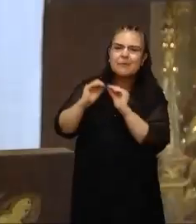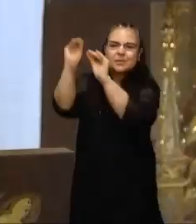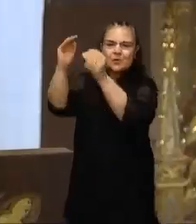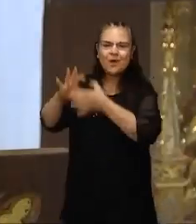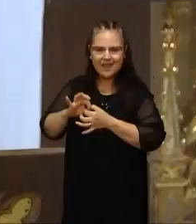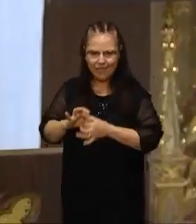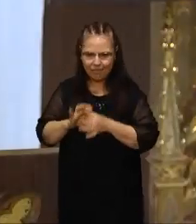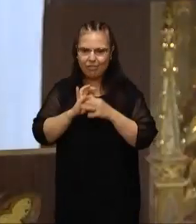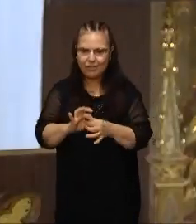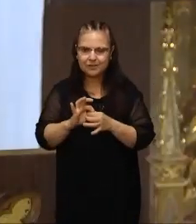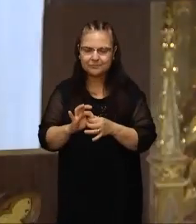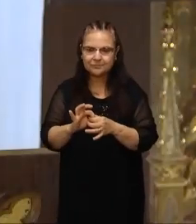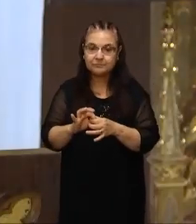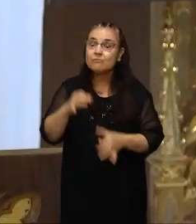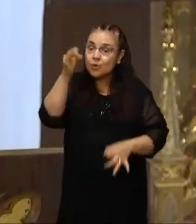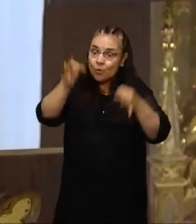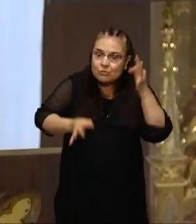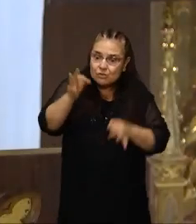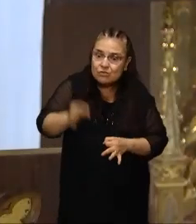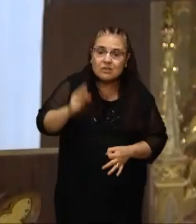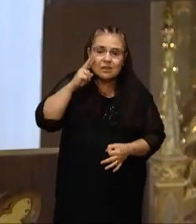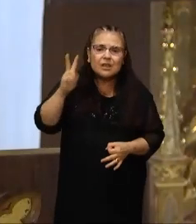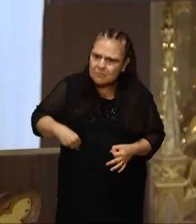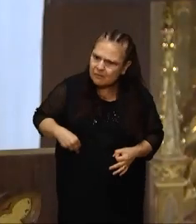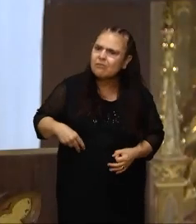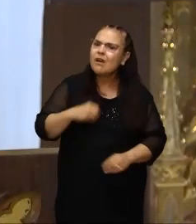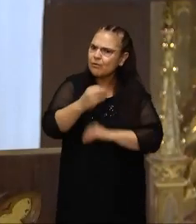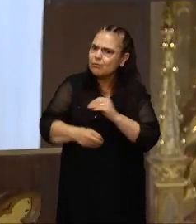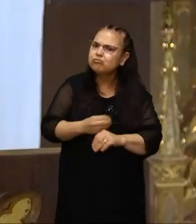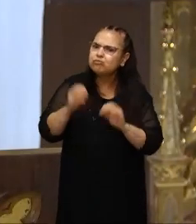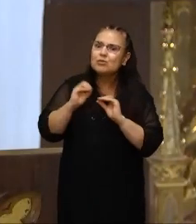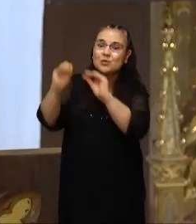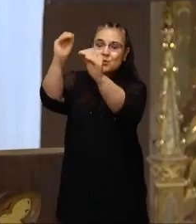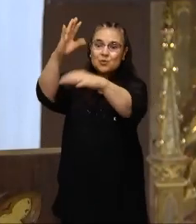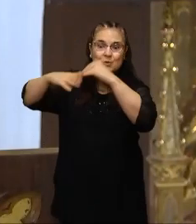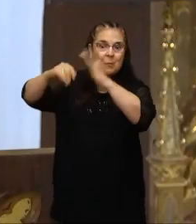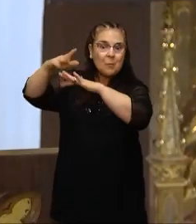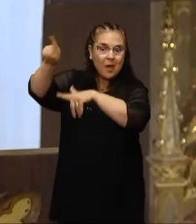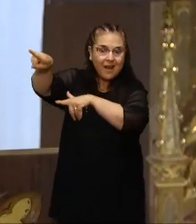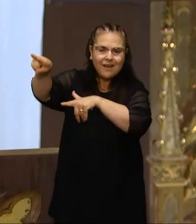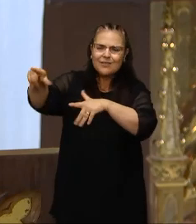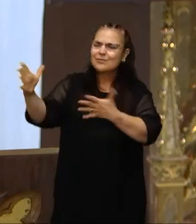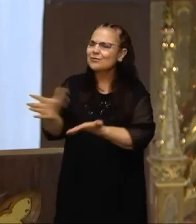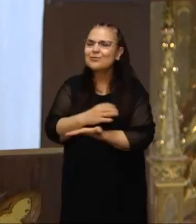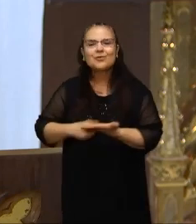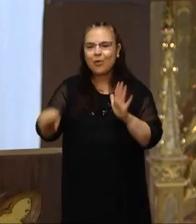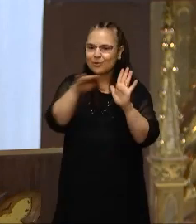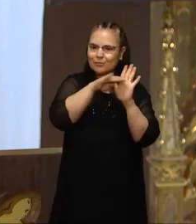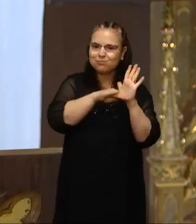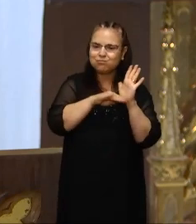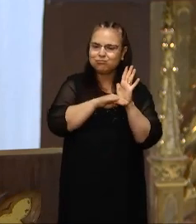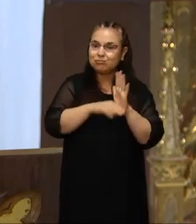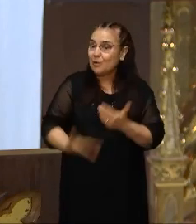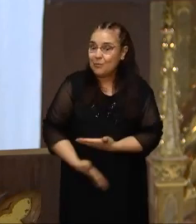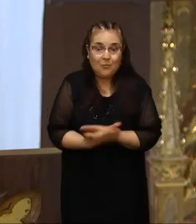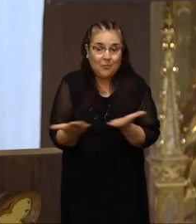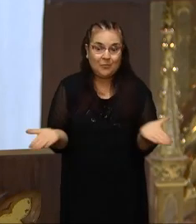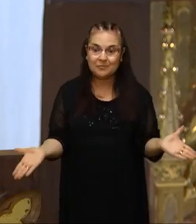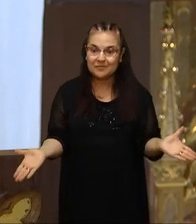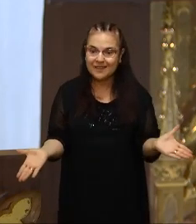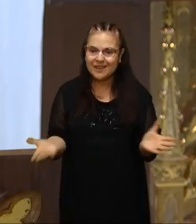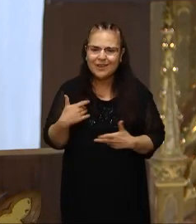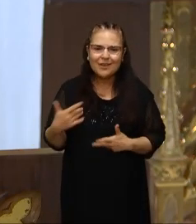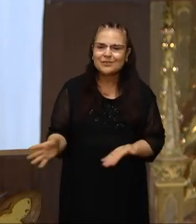alianza. Justicia y verdad son las obras de sus manos. Todos sus preceptos merecen confianza.